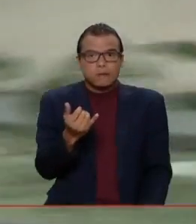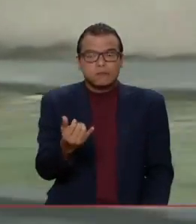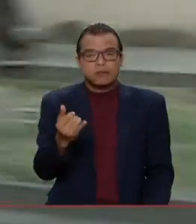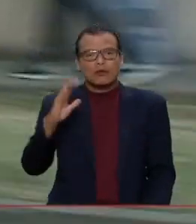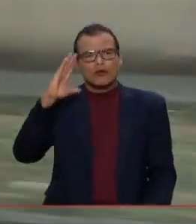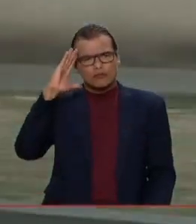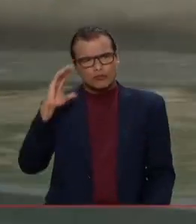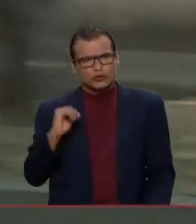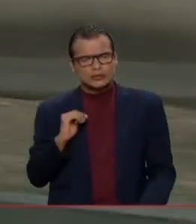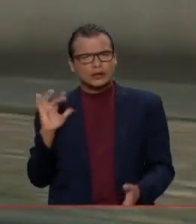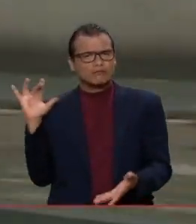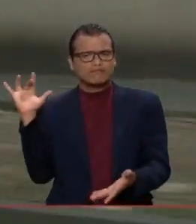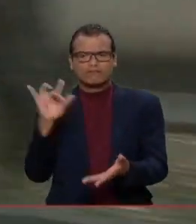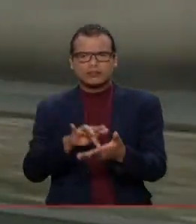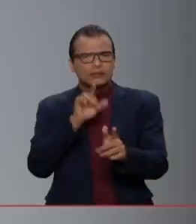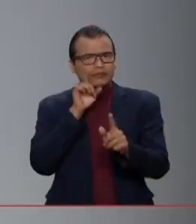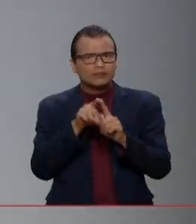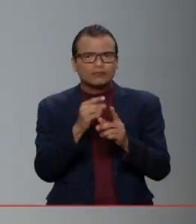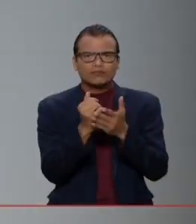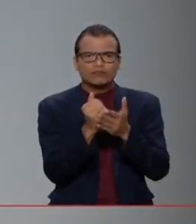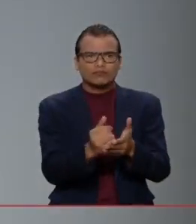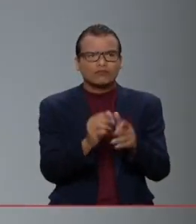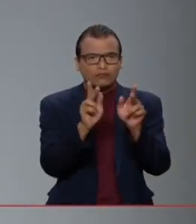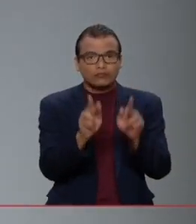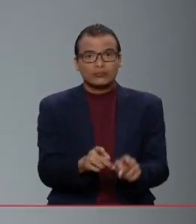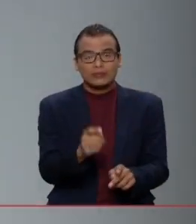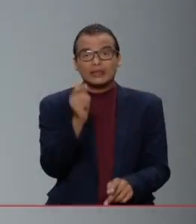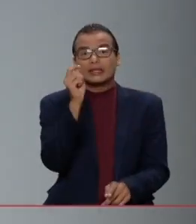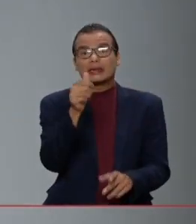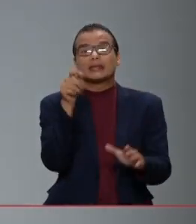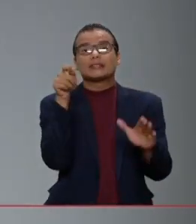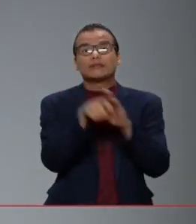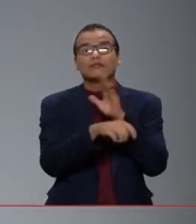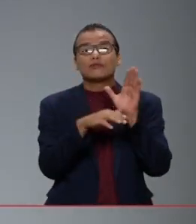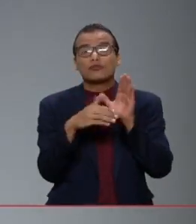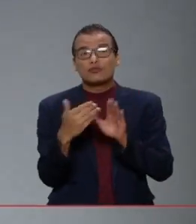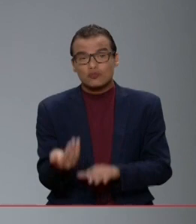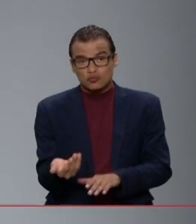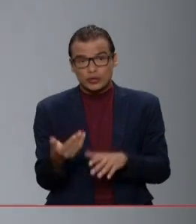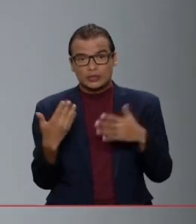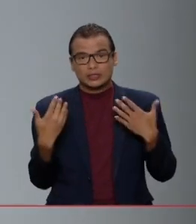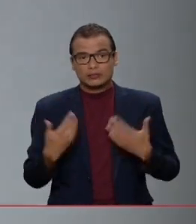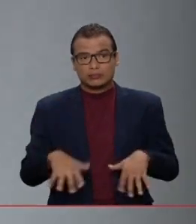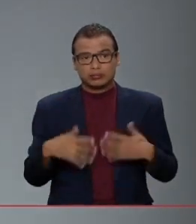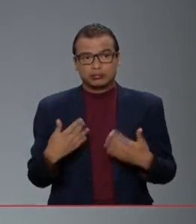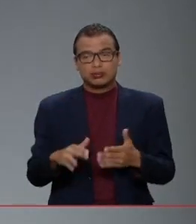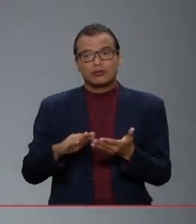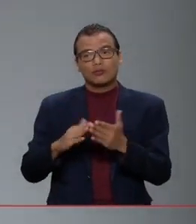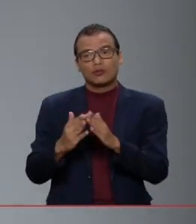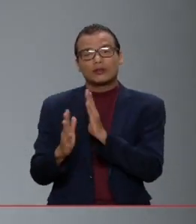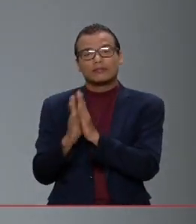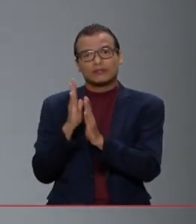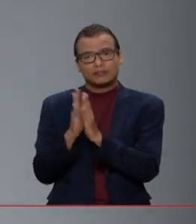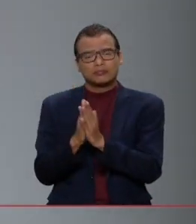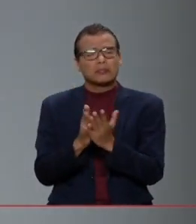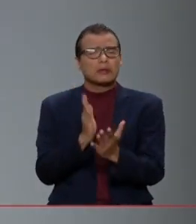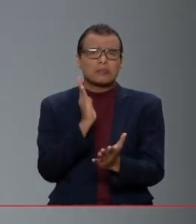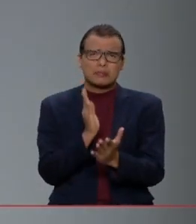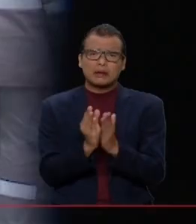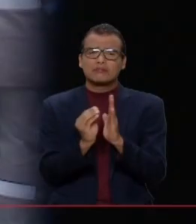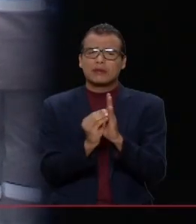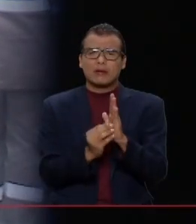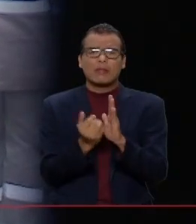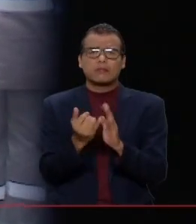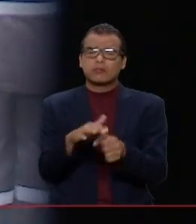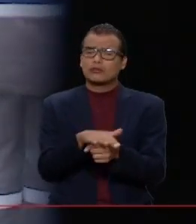la policía para rescatar al hombre, quien se salvó de ser asesinado. Sin embargo, la comunidad manifiesta que este tipo de casos